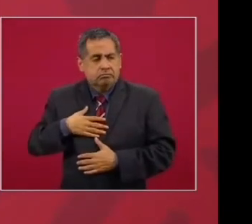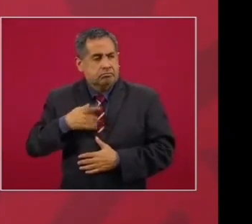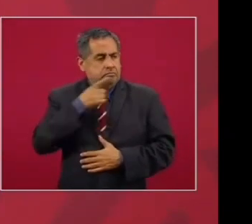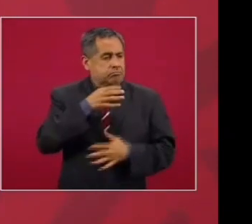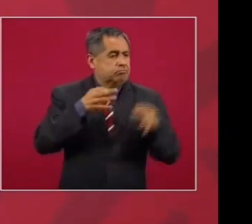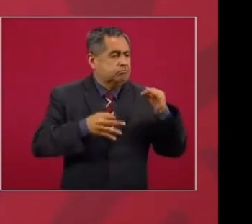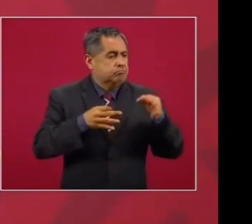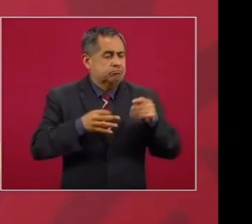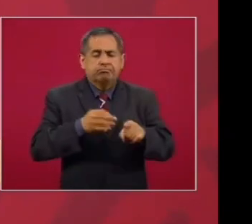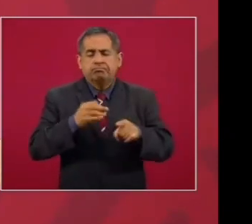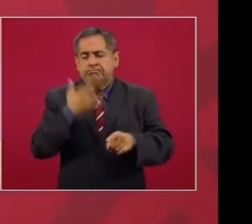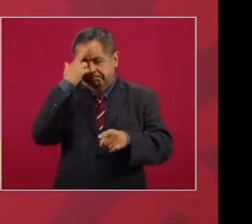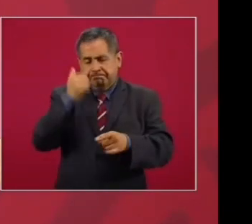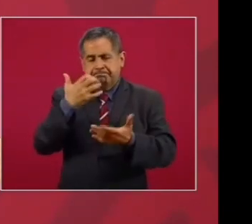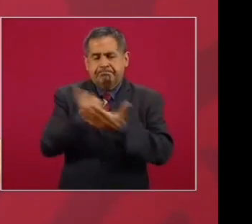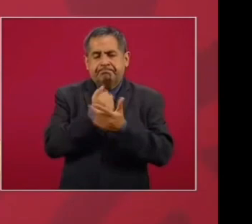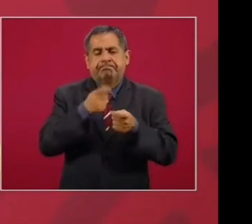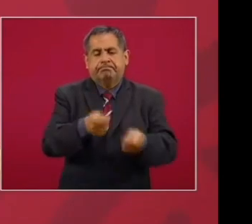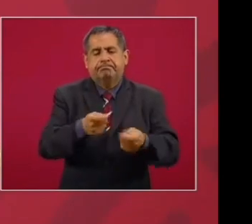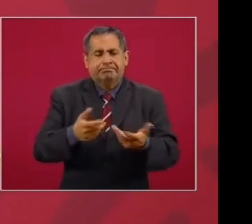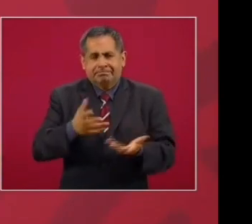juez?